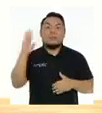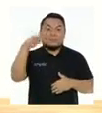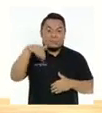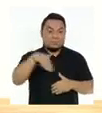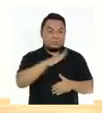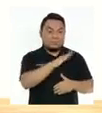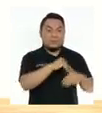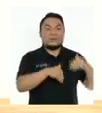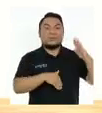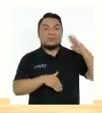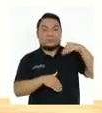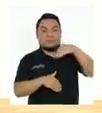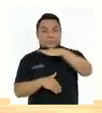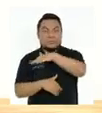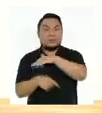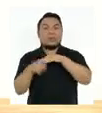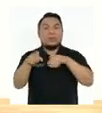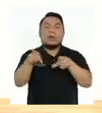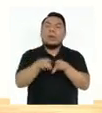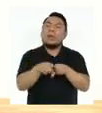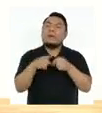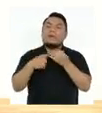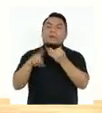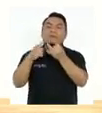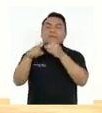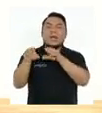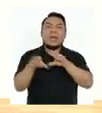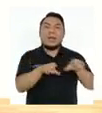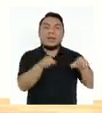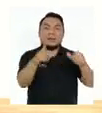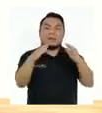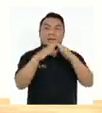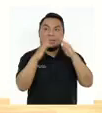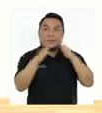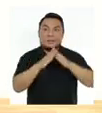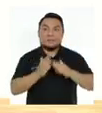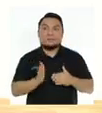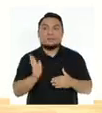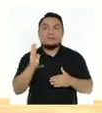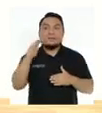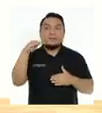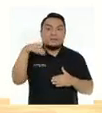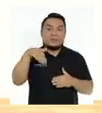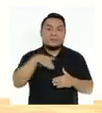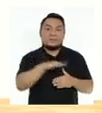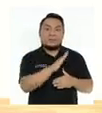Puedes hacer el ejercicio de diferentes maneras en casa.